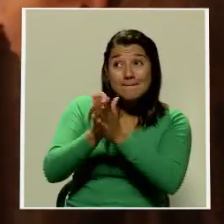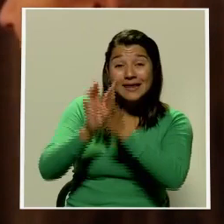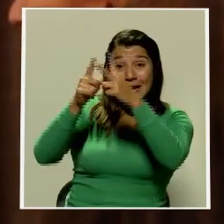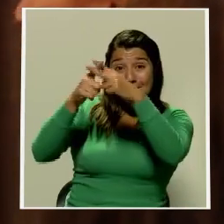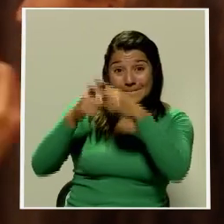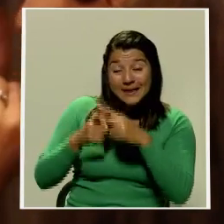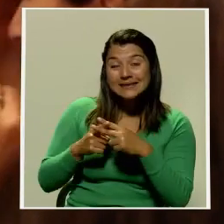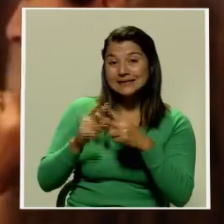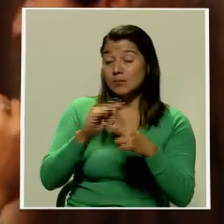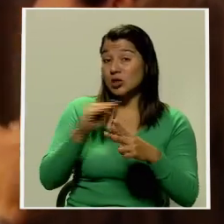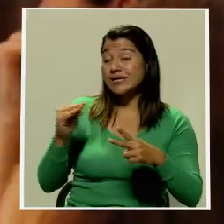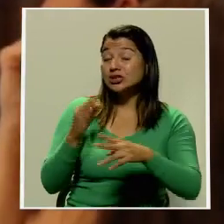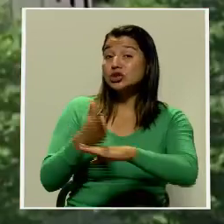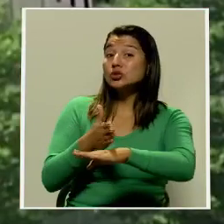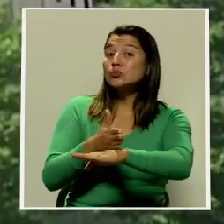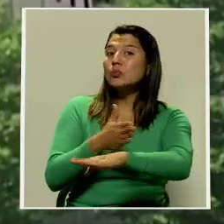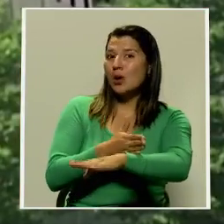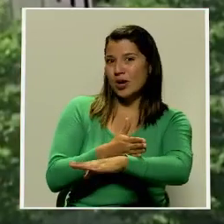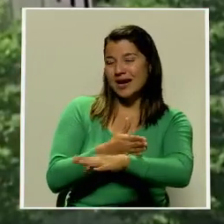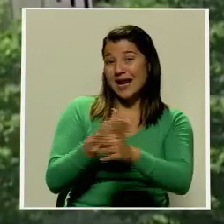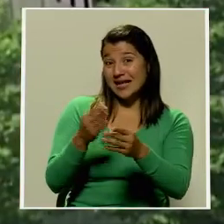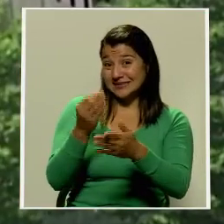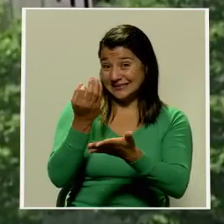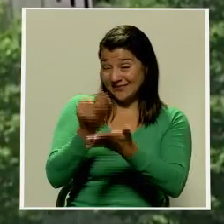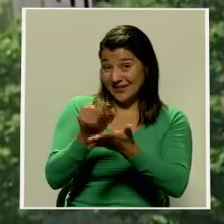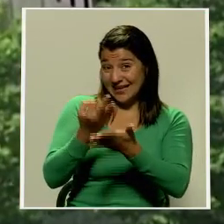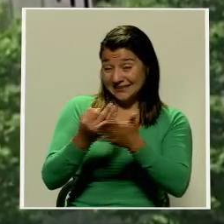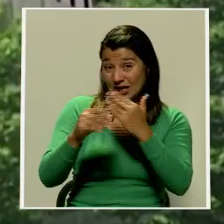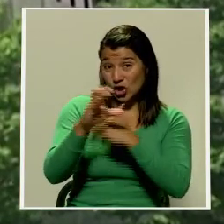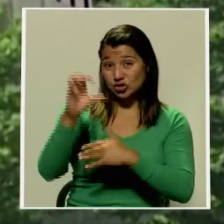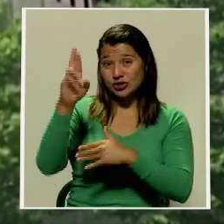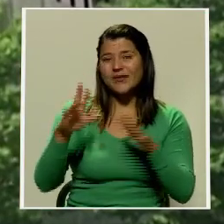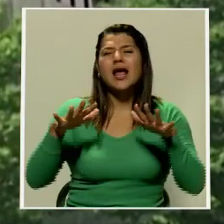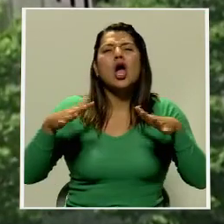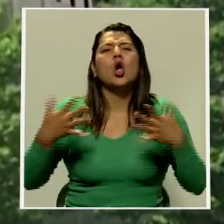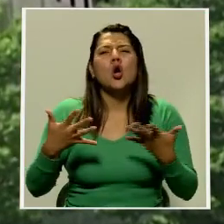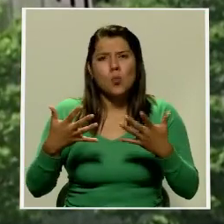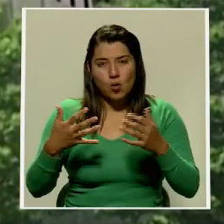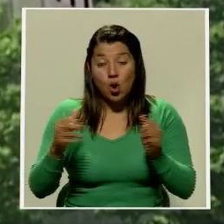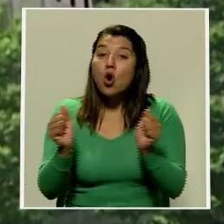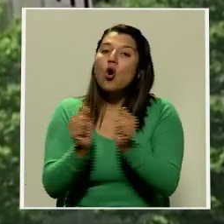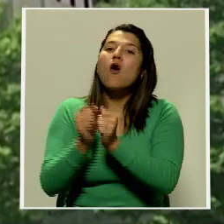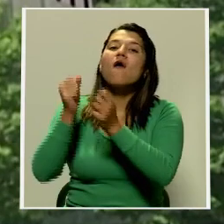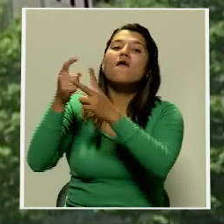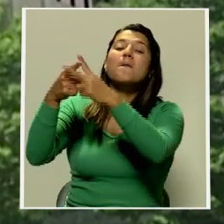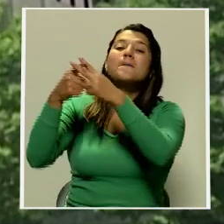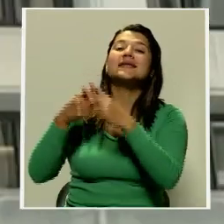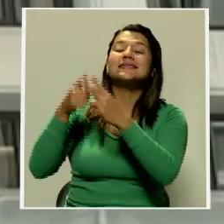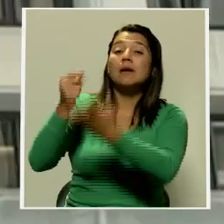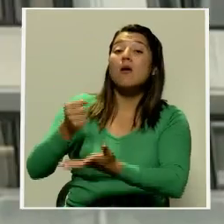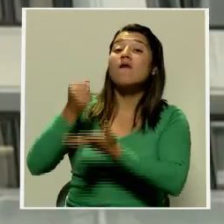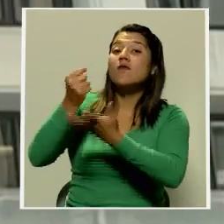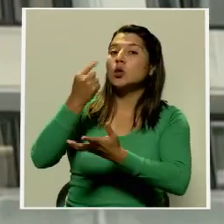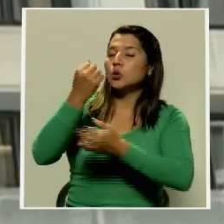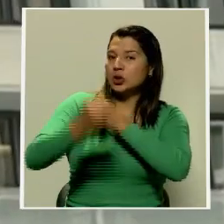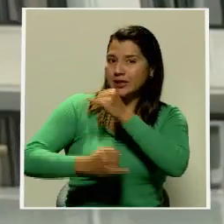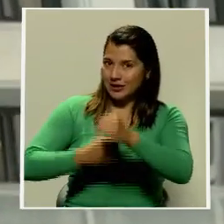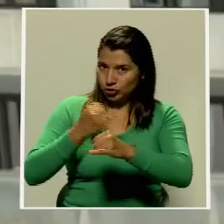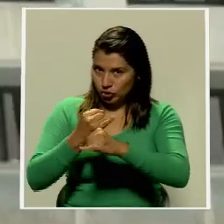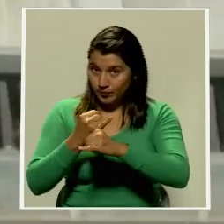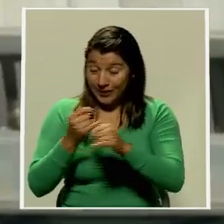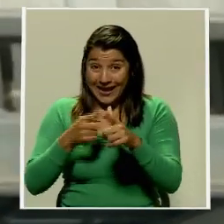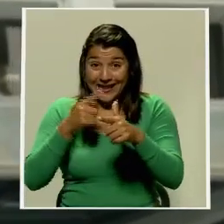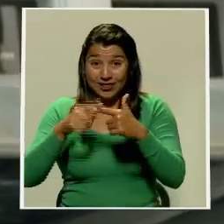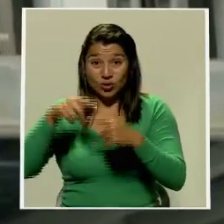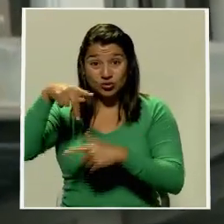problemas en las finanzas de nuestro país es por medio del Fondo Monetario Internacional. Ante esto, la fracción oficialista buscará